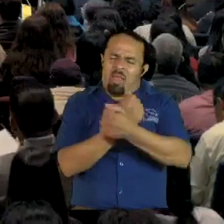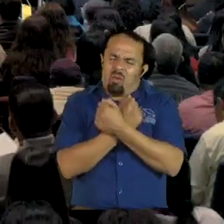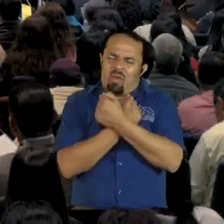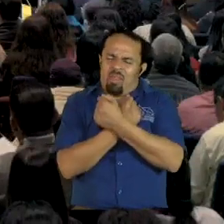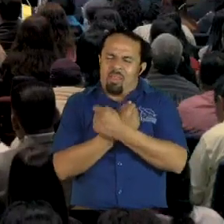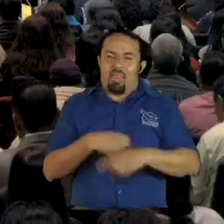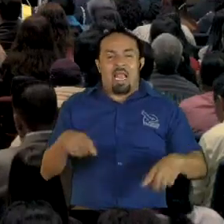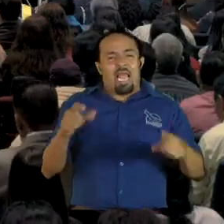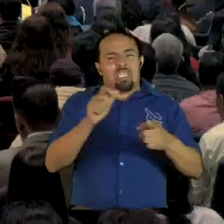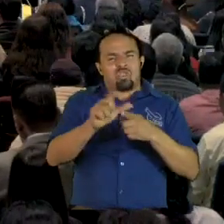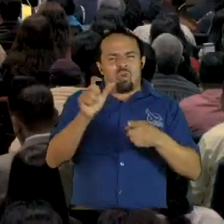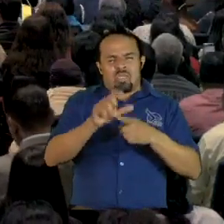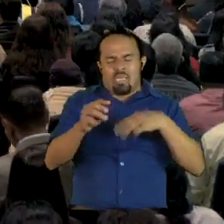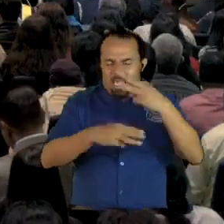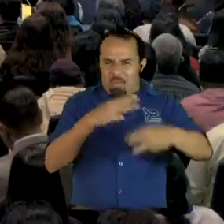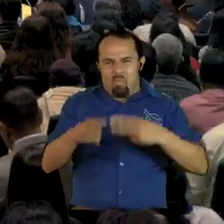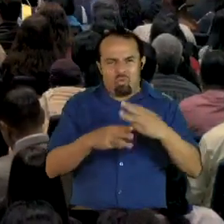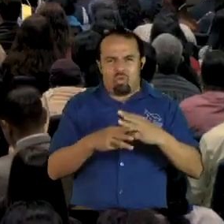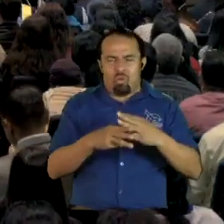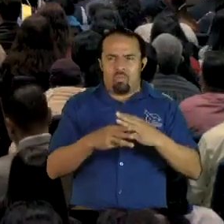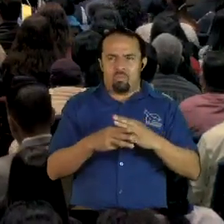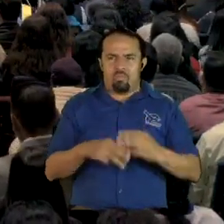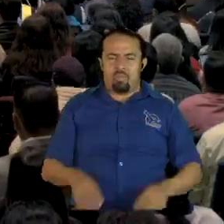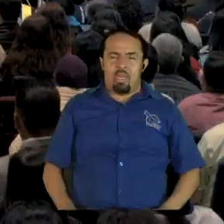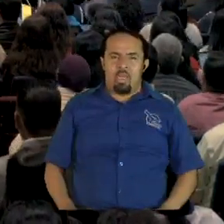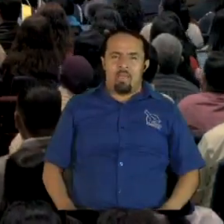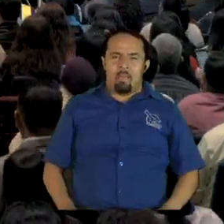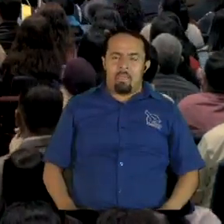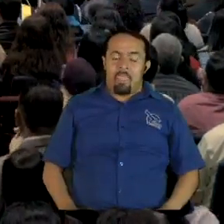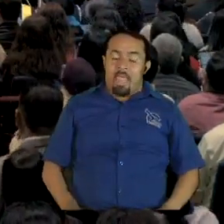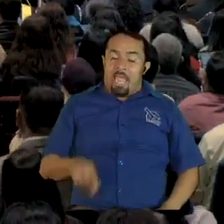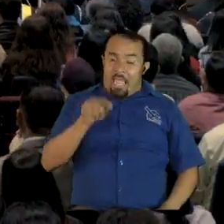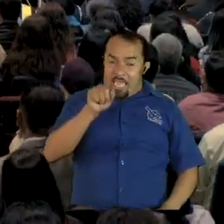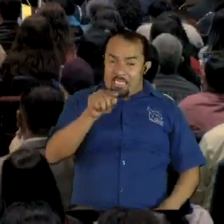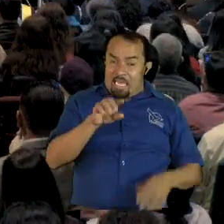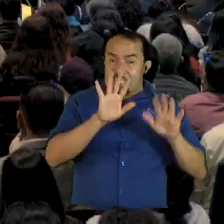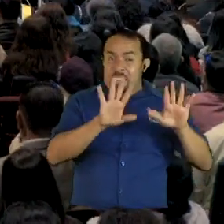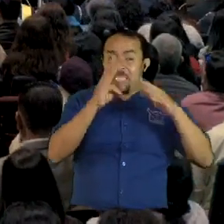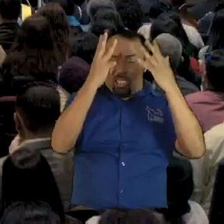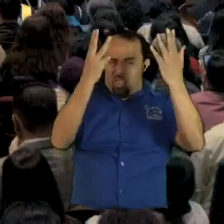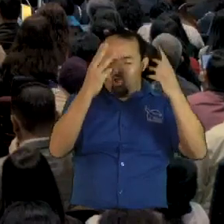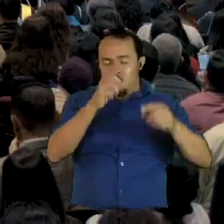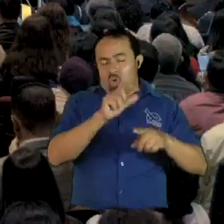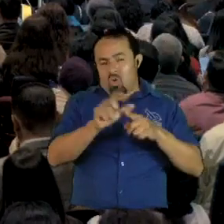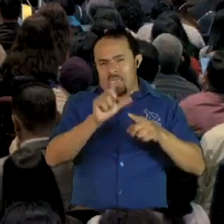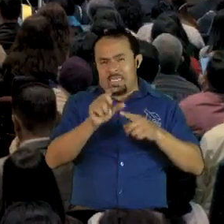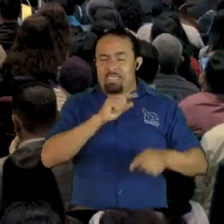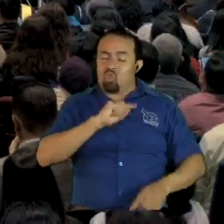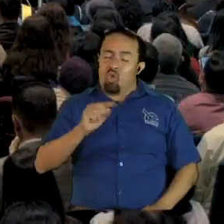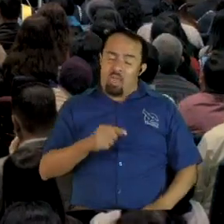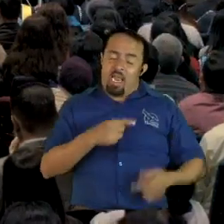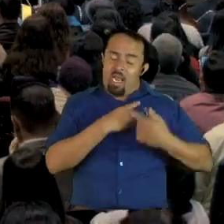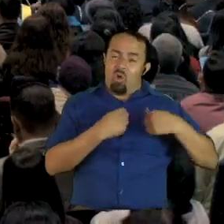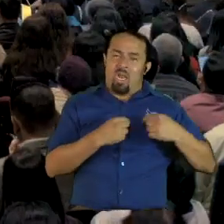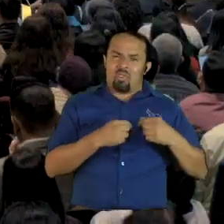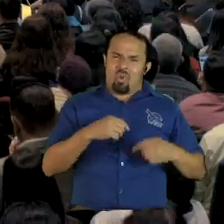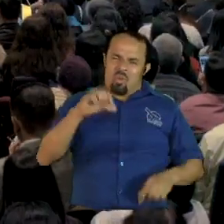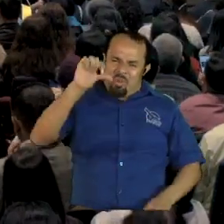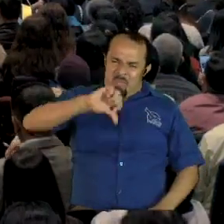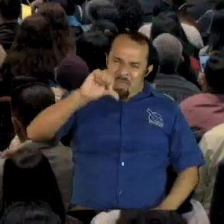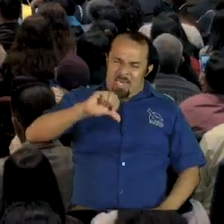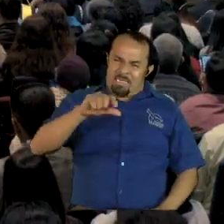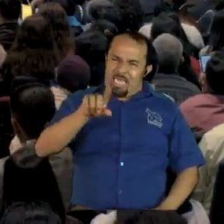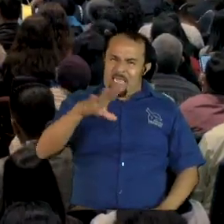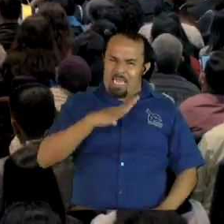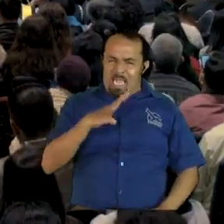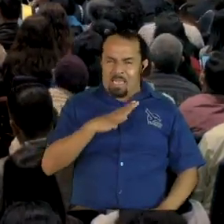placeres más que de Dios. Y son 18 cosas. La base para esas 18 cosas sería el corazón, estas 18 cosas que tiene.